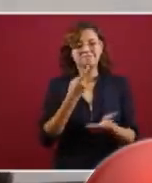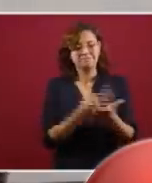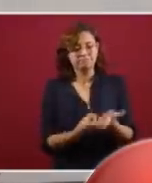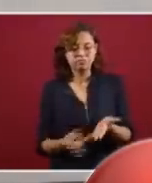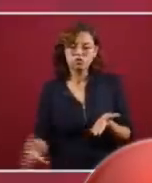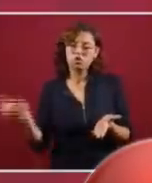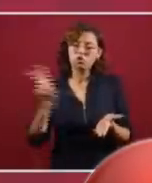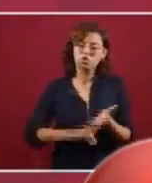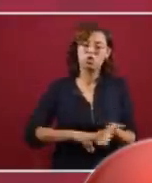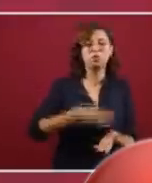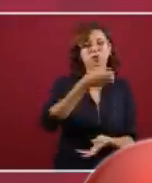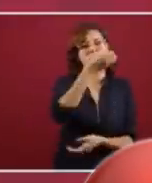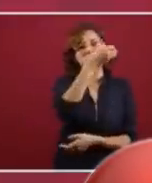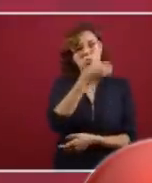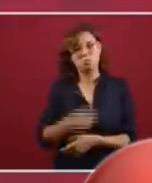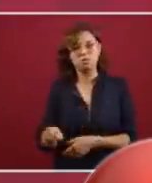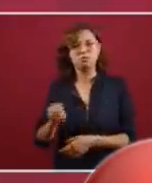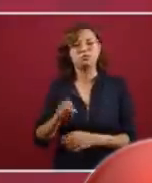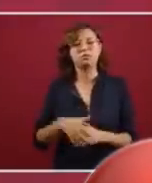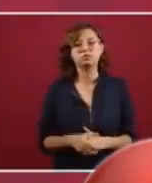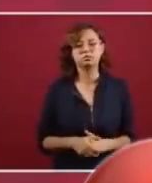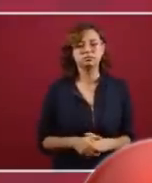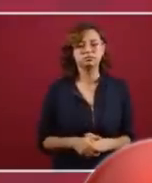doblemente obligados